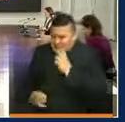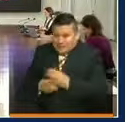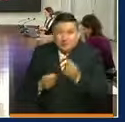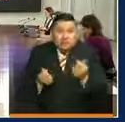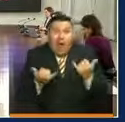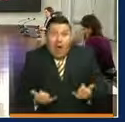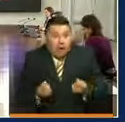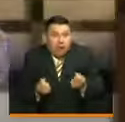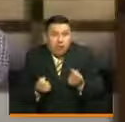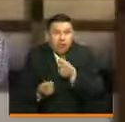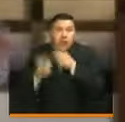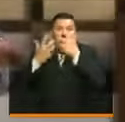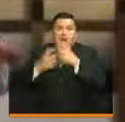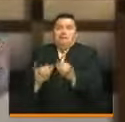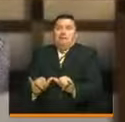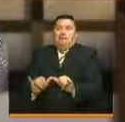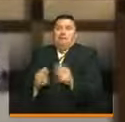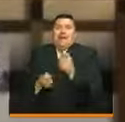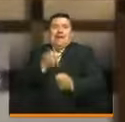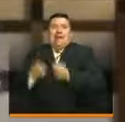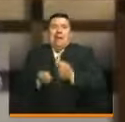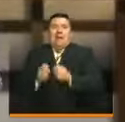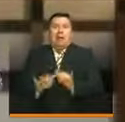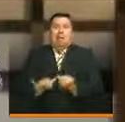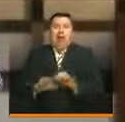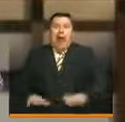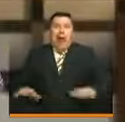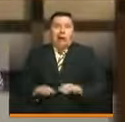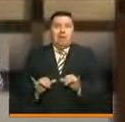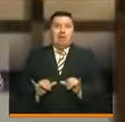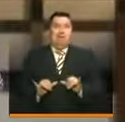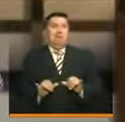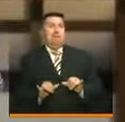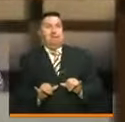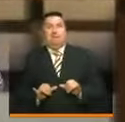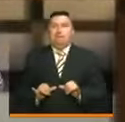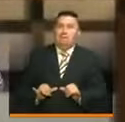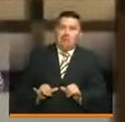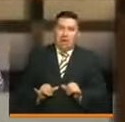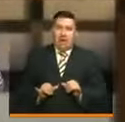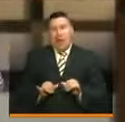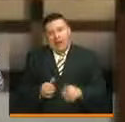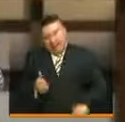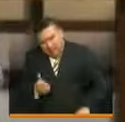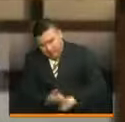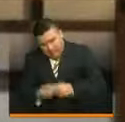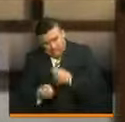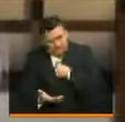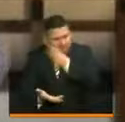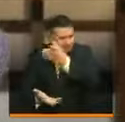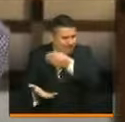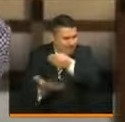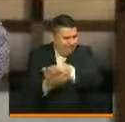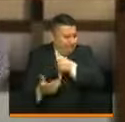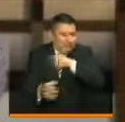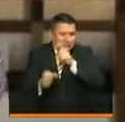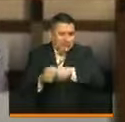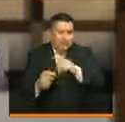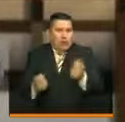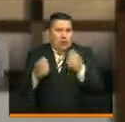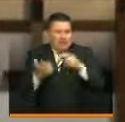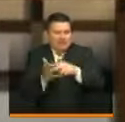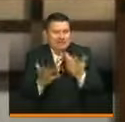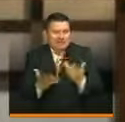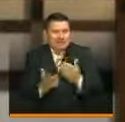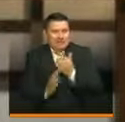dificilísima, porque están parados muchos negocios, muchas actividades, pues se está colocando el dinero para incluso incrementar